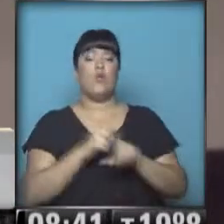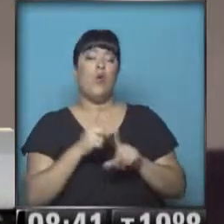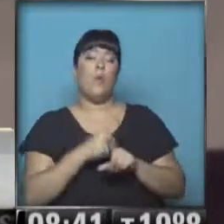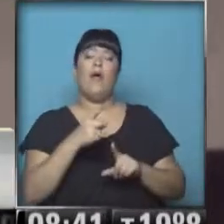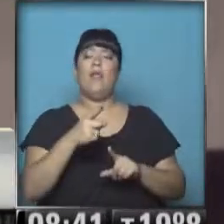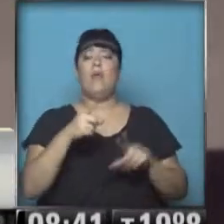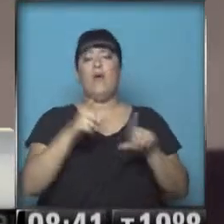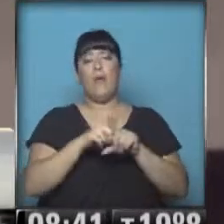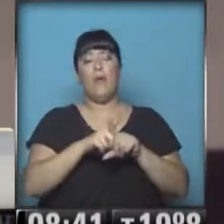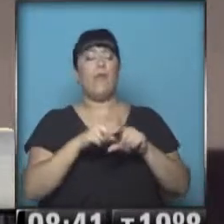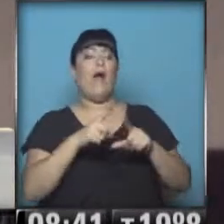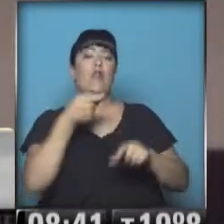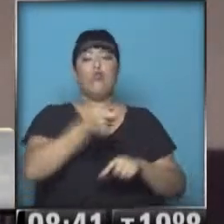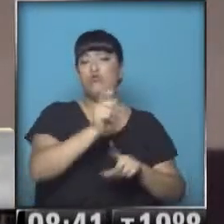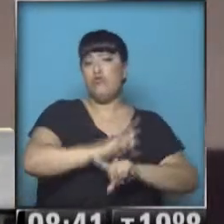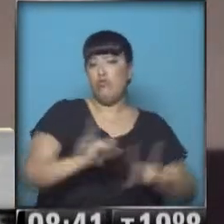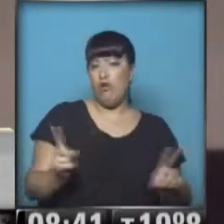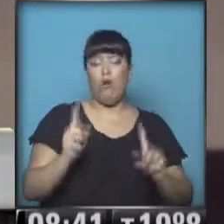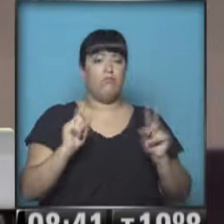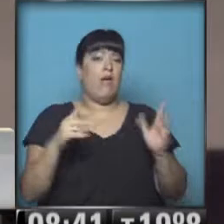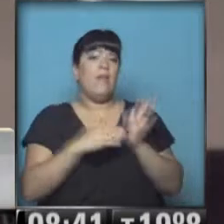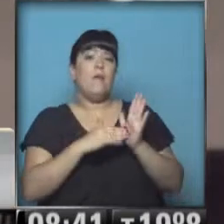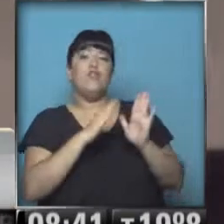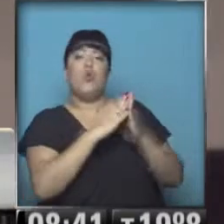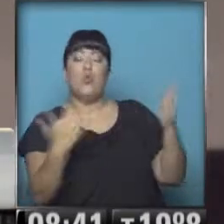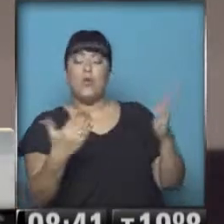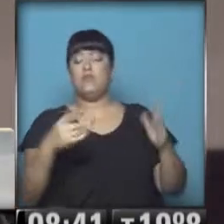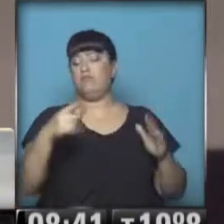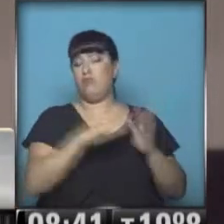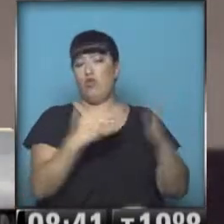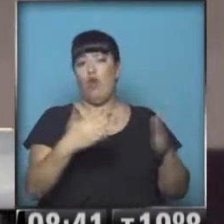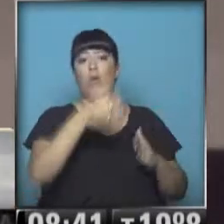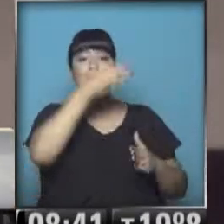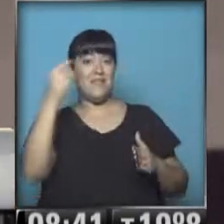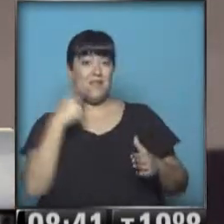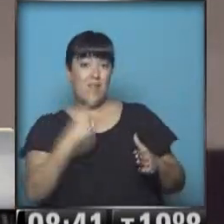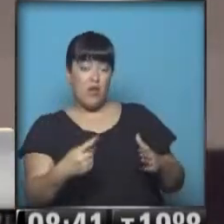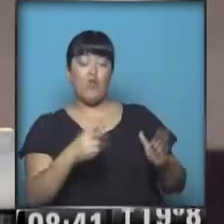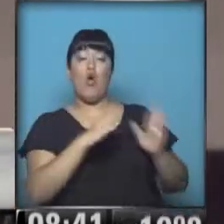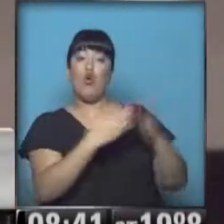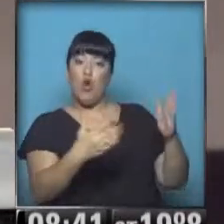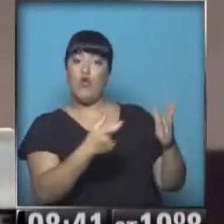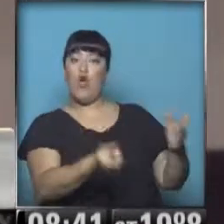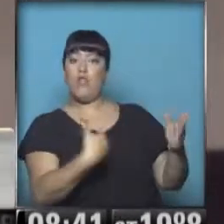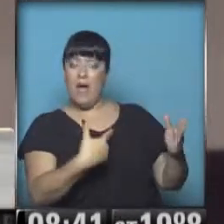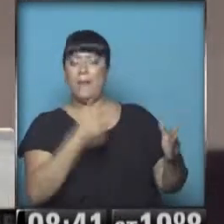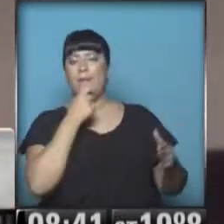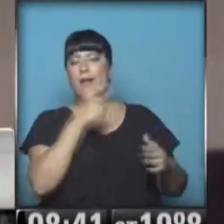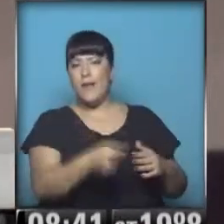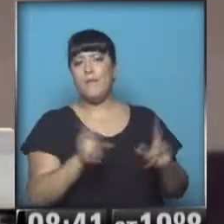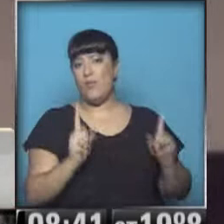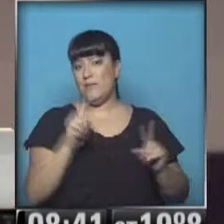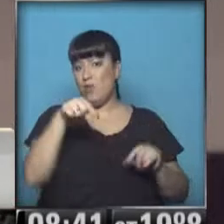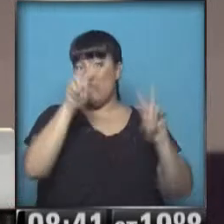realización del juicio lo que el código según los lineamientos que ha establecido la presidenta va a permitir es que en determinados casos como pueden ser estos